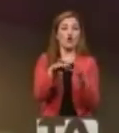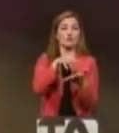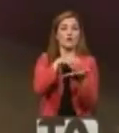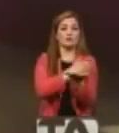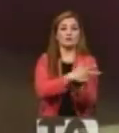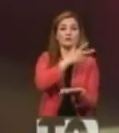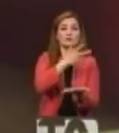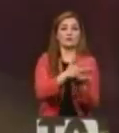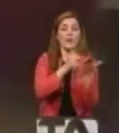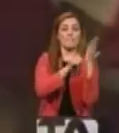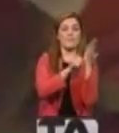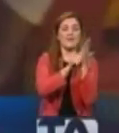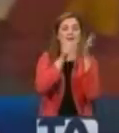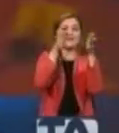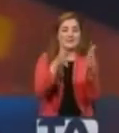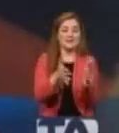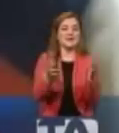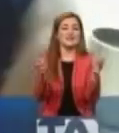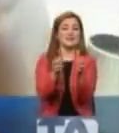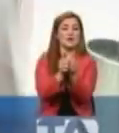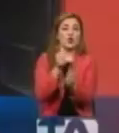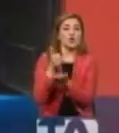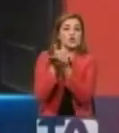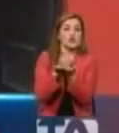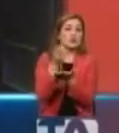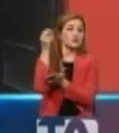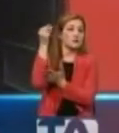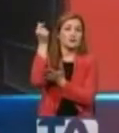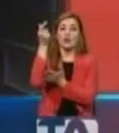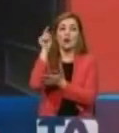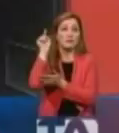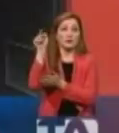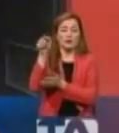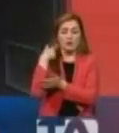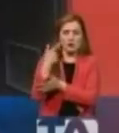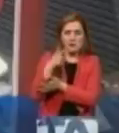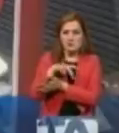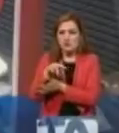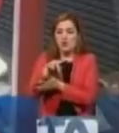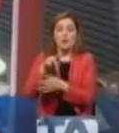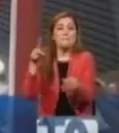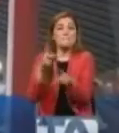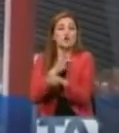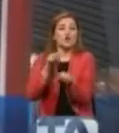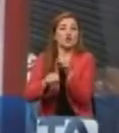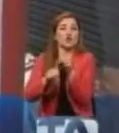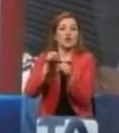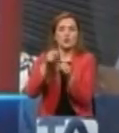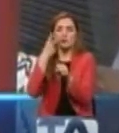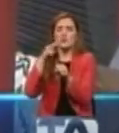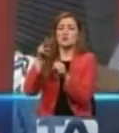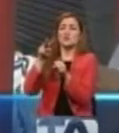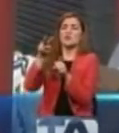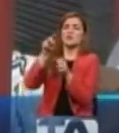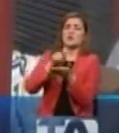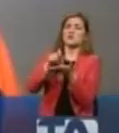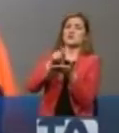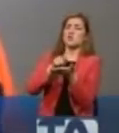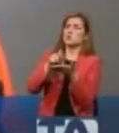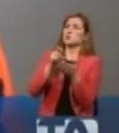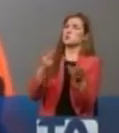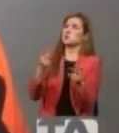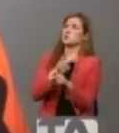la ministra junto a personal de organismos de ayuda inmediata recorrieron los lugares de mayor afectación, evidenciando la magnitud de los daños